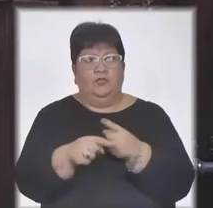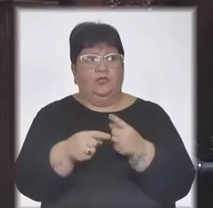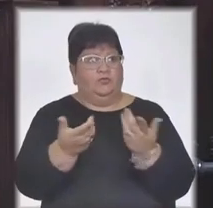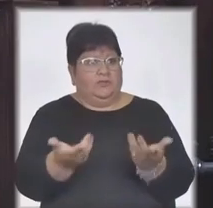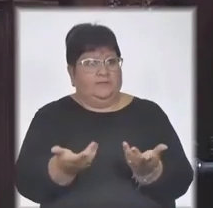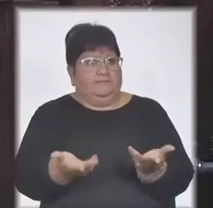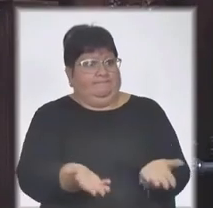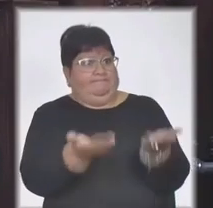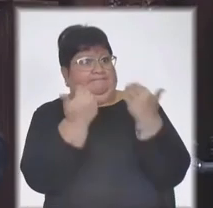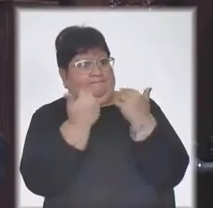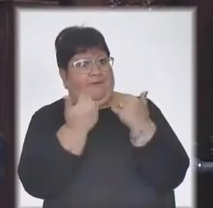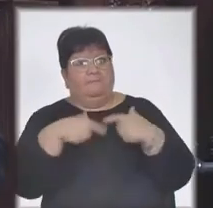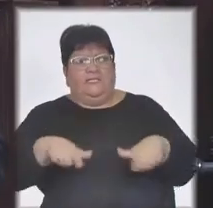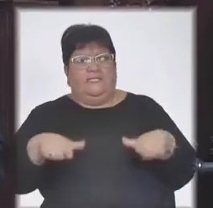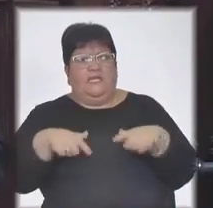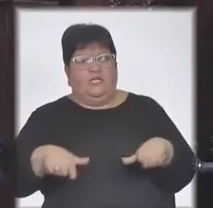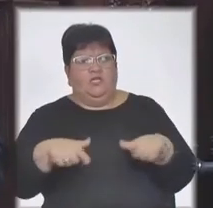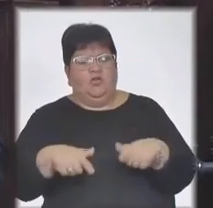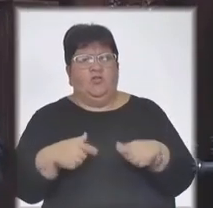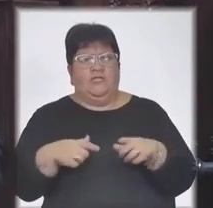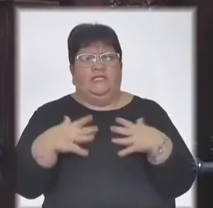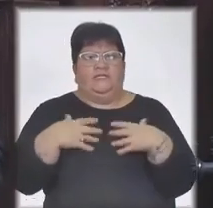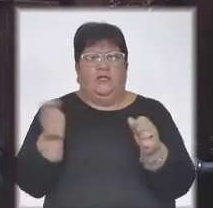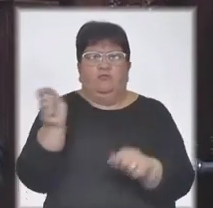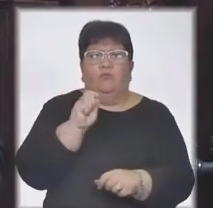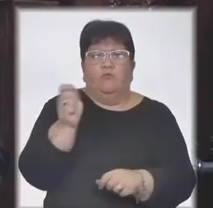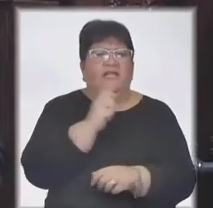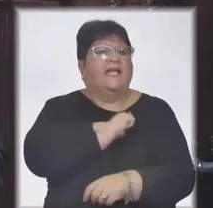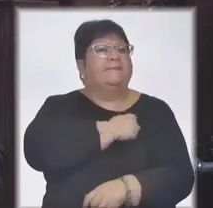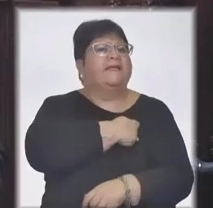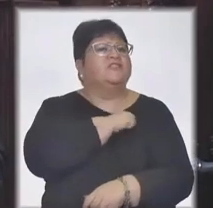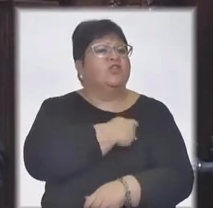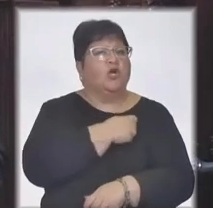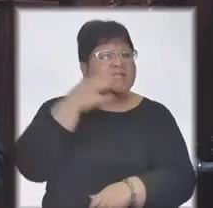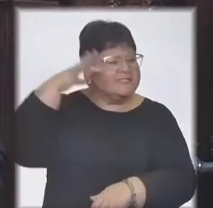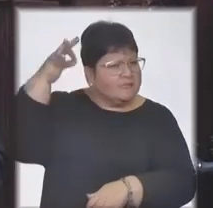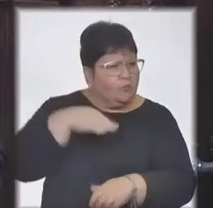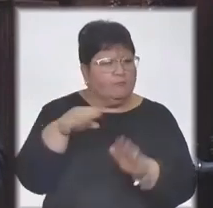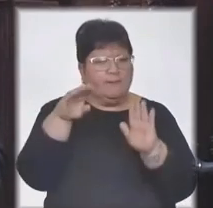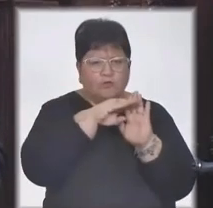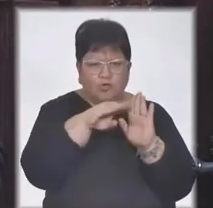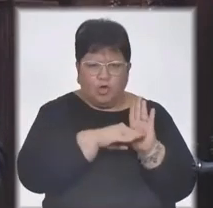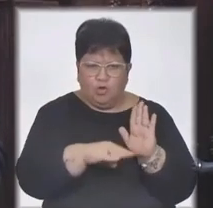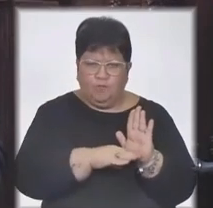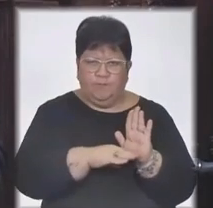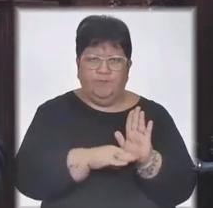Ministerio de Salud Pública, al Ministerio de Trabajo, para que hagan inspecciones y que se cumplan los protocolos.